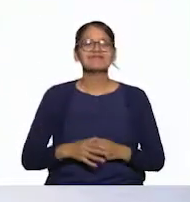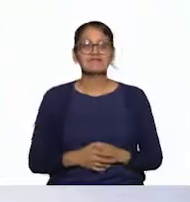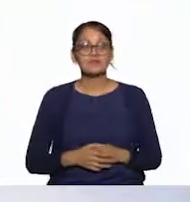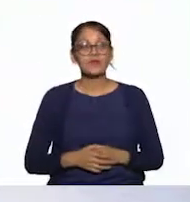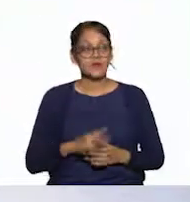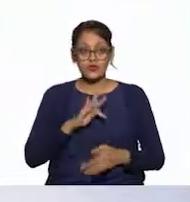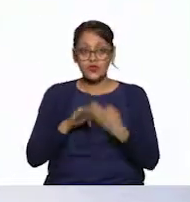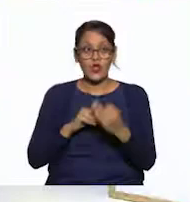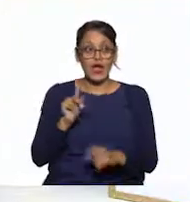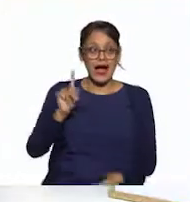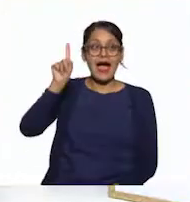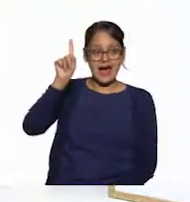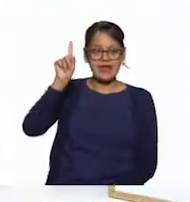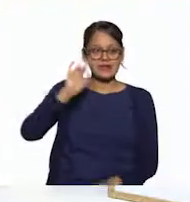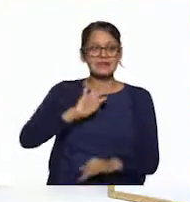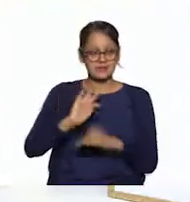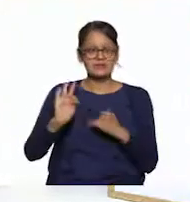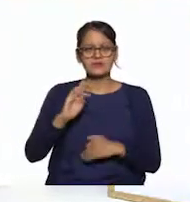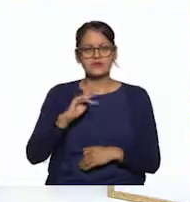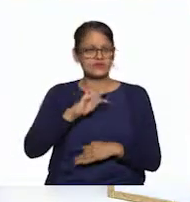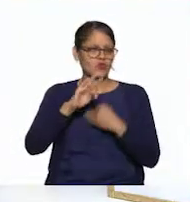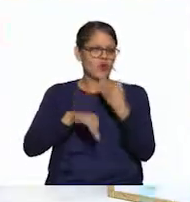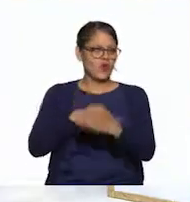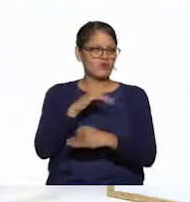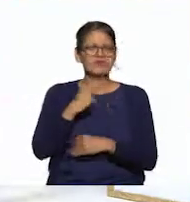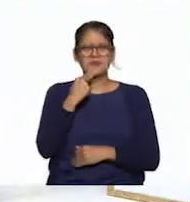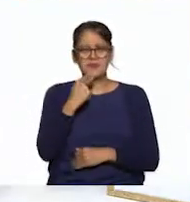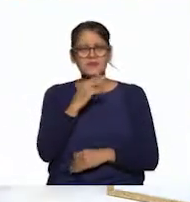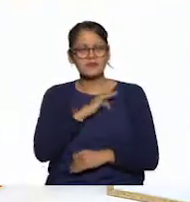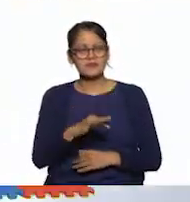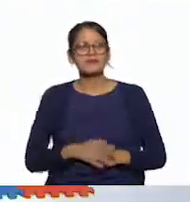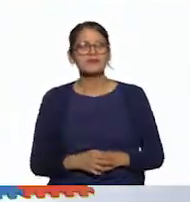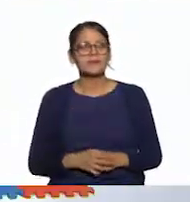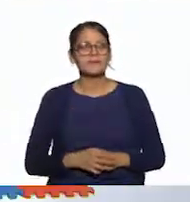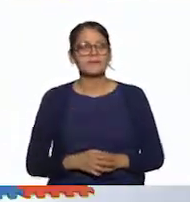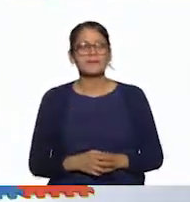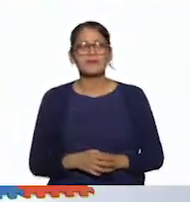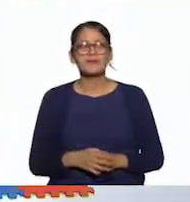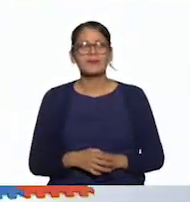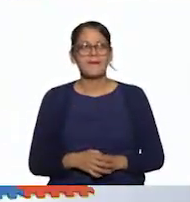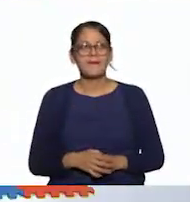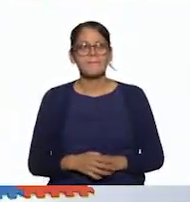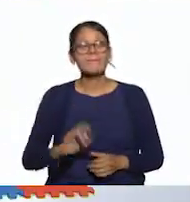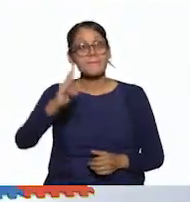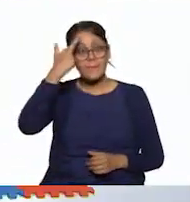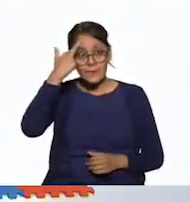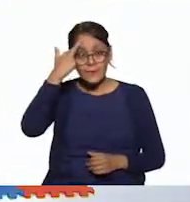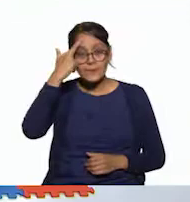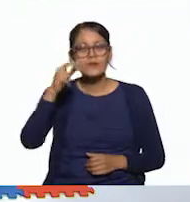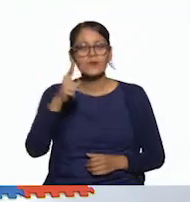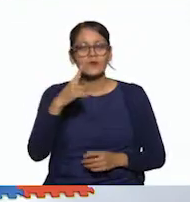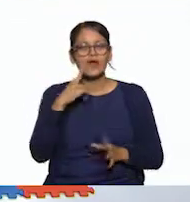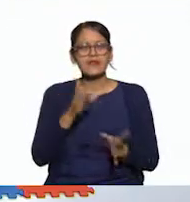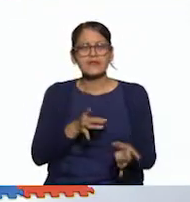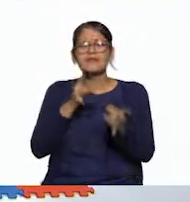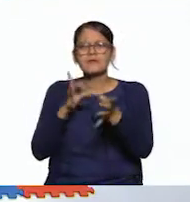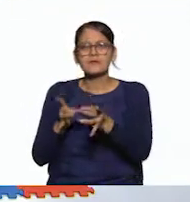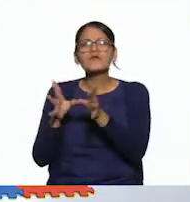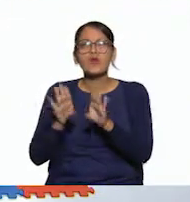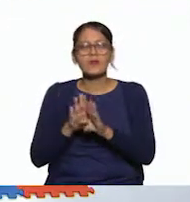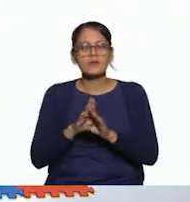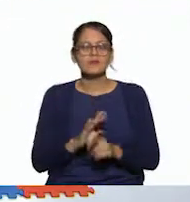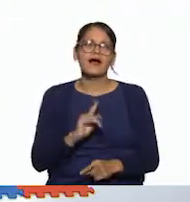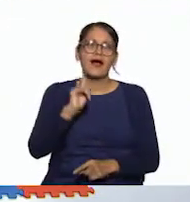todo lo que está arriba y hasta donde yo abarque es tu kinesfera. Todo lo que está arriba y es tu esfera. Acuérdense mucho de las direcciones.